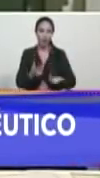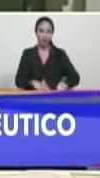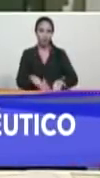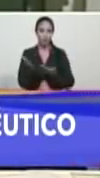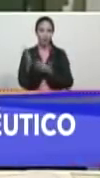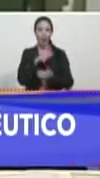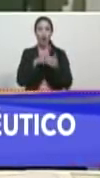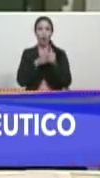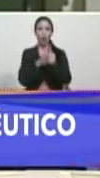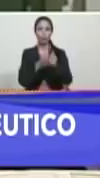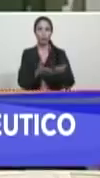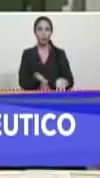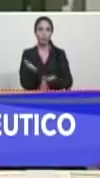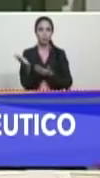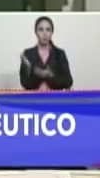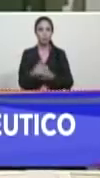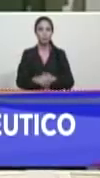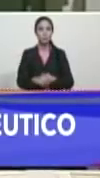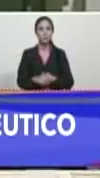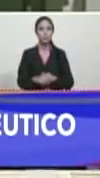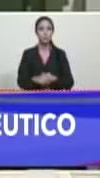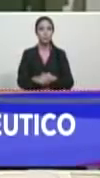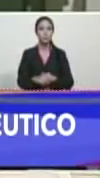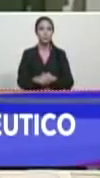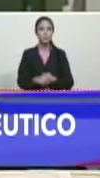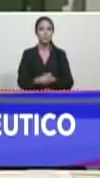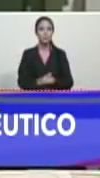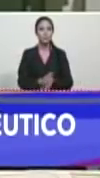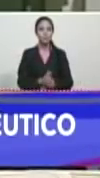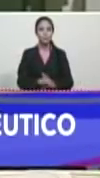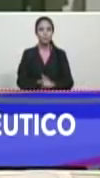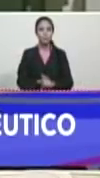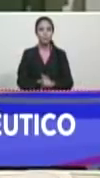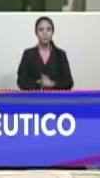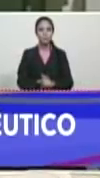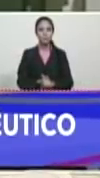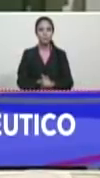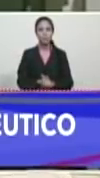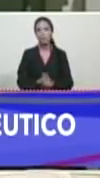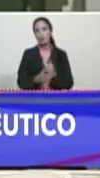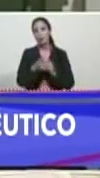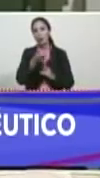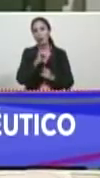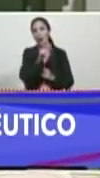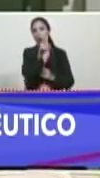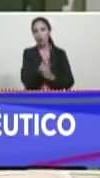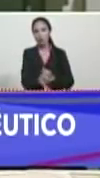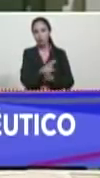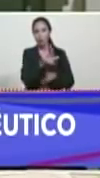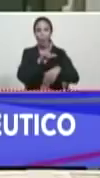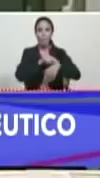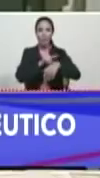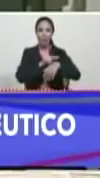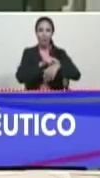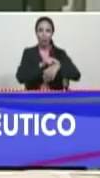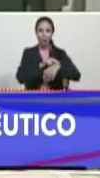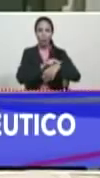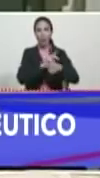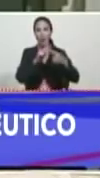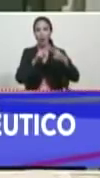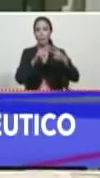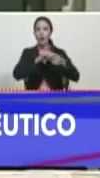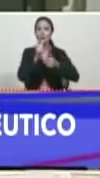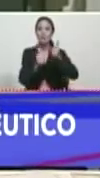medicamentos Espromet Bio. Allá se encuentra la doctora Odilia Gómez, compañera